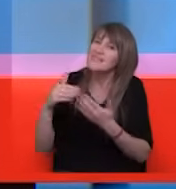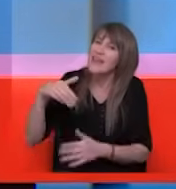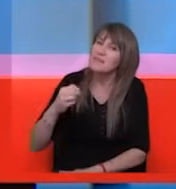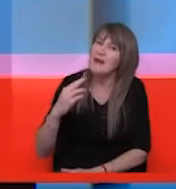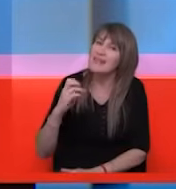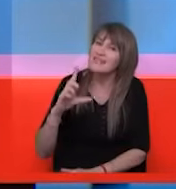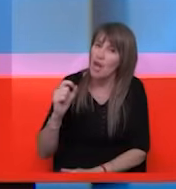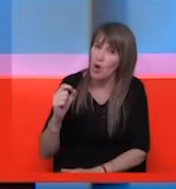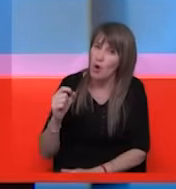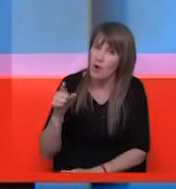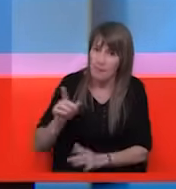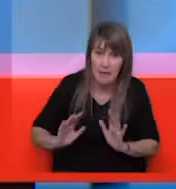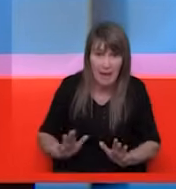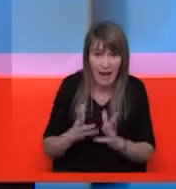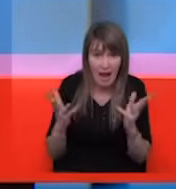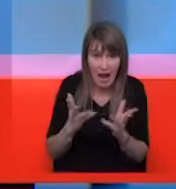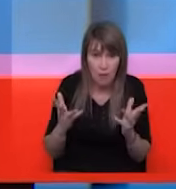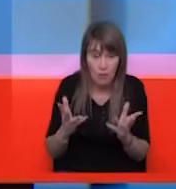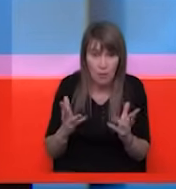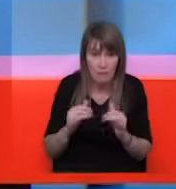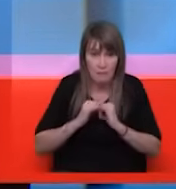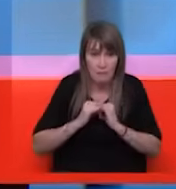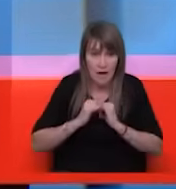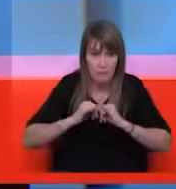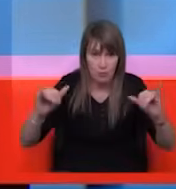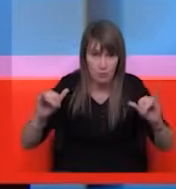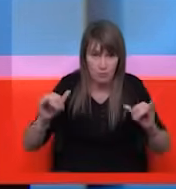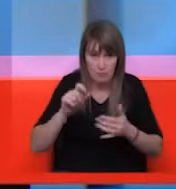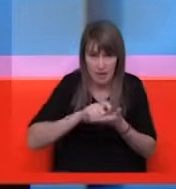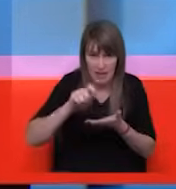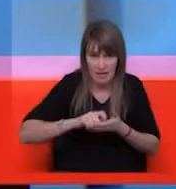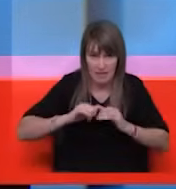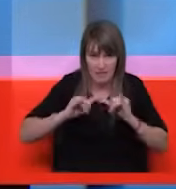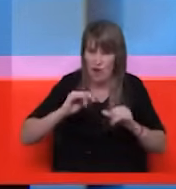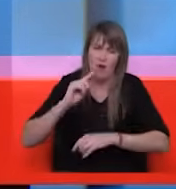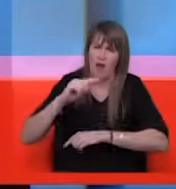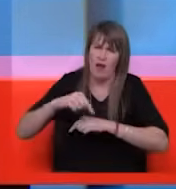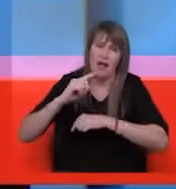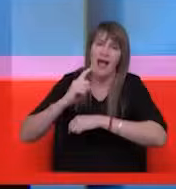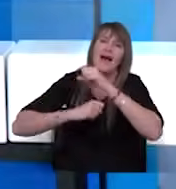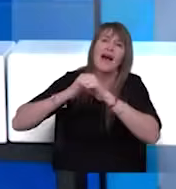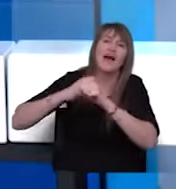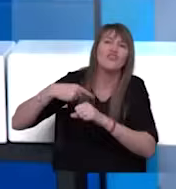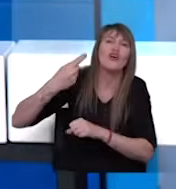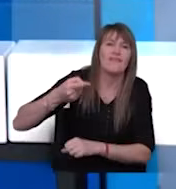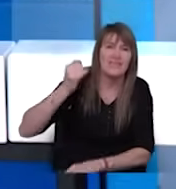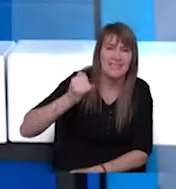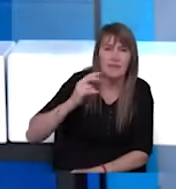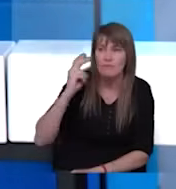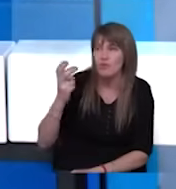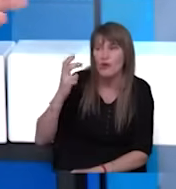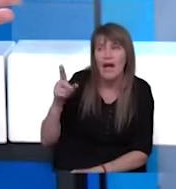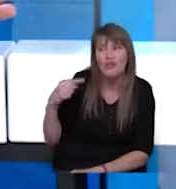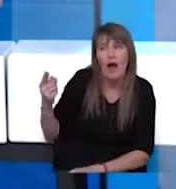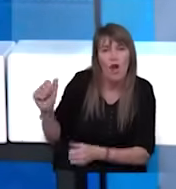voy a invitar. ¿Estás preparando algo para publicar algo o no? No, para publicar no. ¿No? Quizás el año que viene. ¿El año que viene? Está buscando al otro. Ya